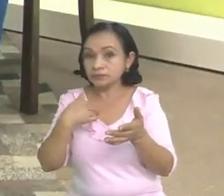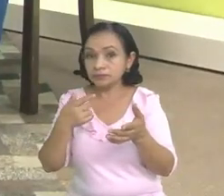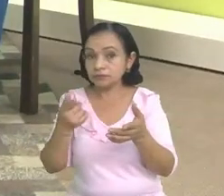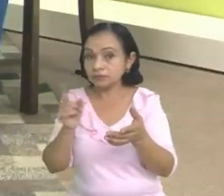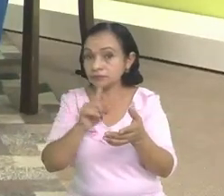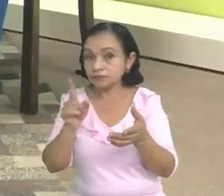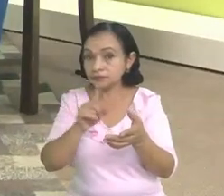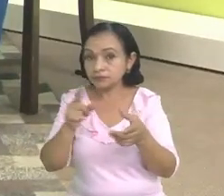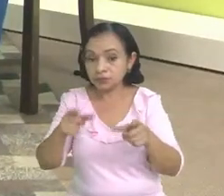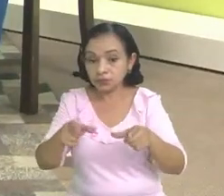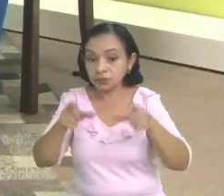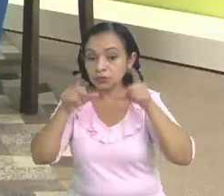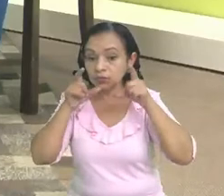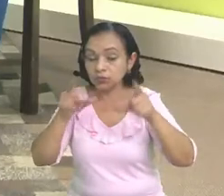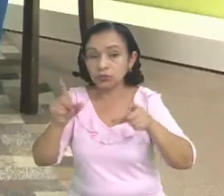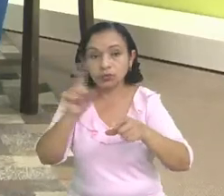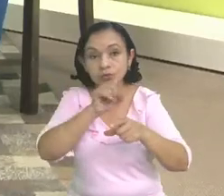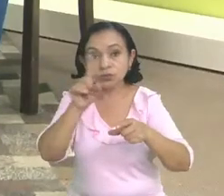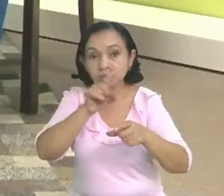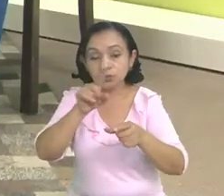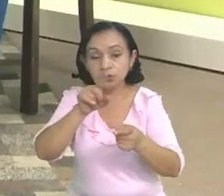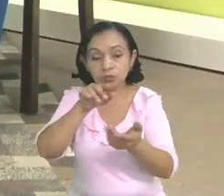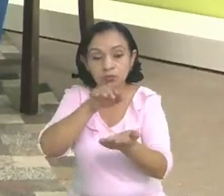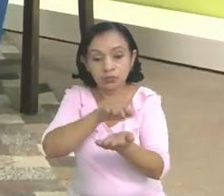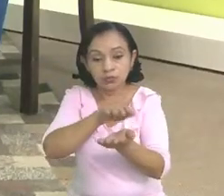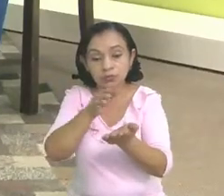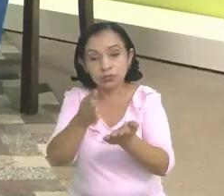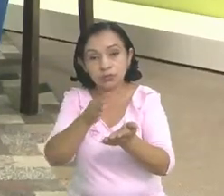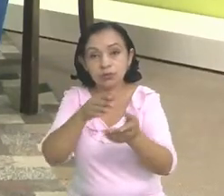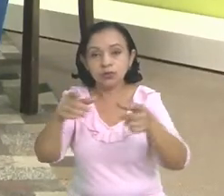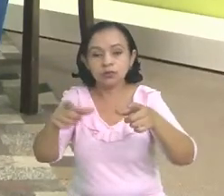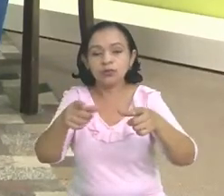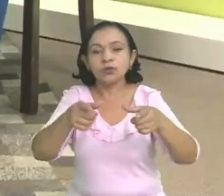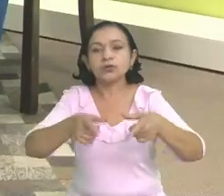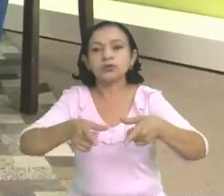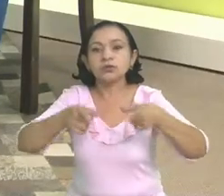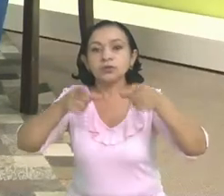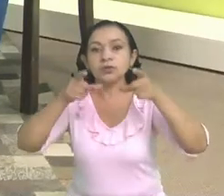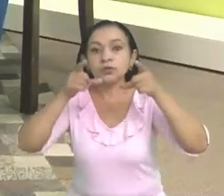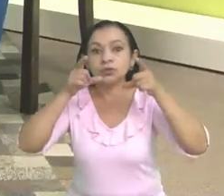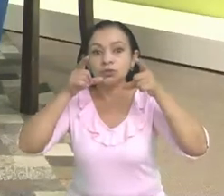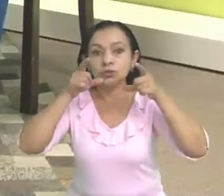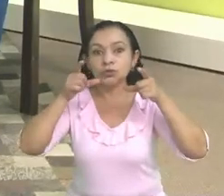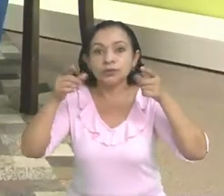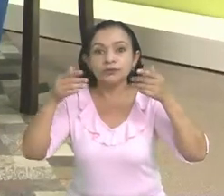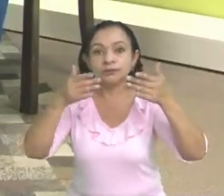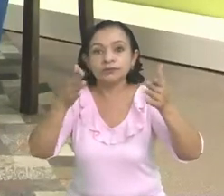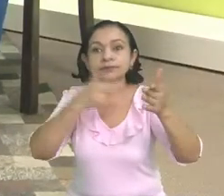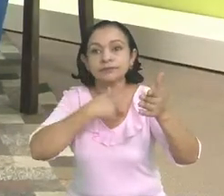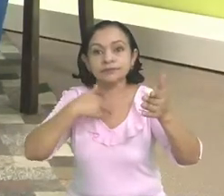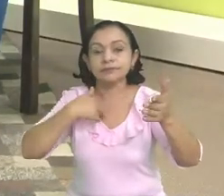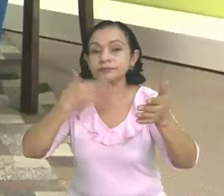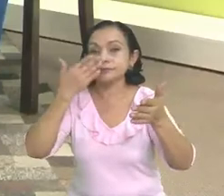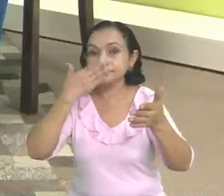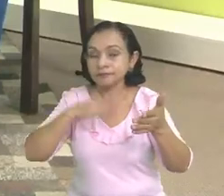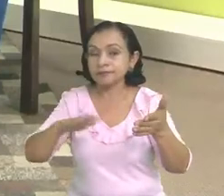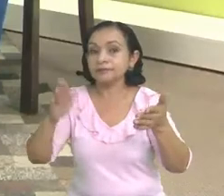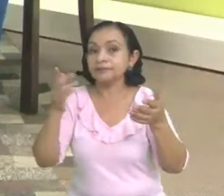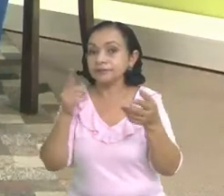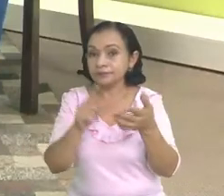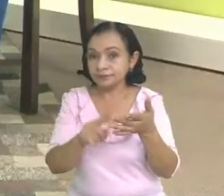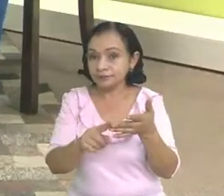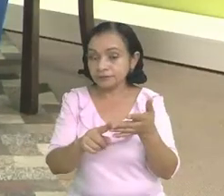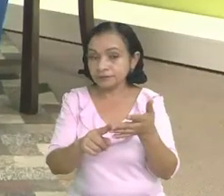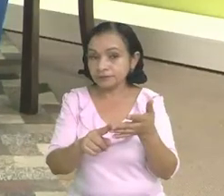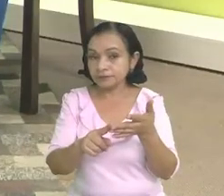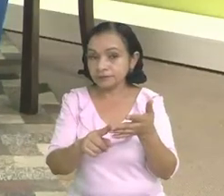ojo, vapor, no sustancias, al vapor, carne, porque a veces hacemos sustancias que llevan muchos condimentos y no son adecuados. Ahora vamos con